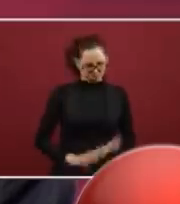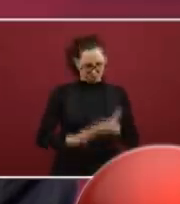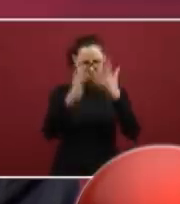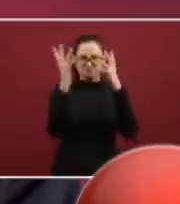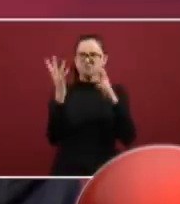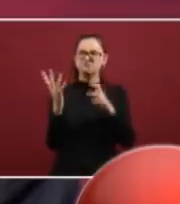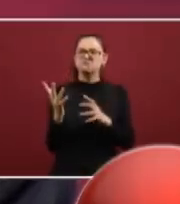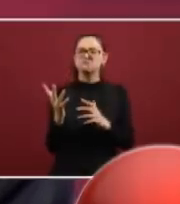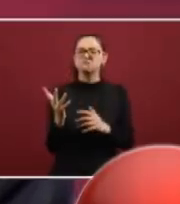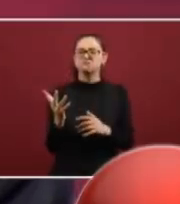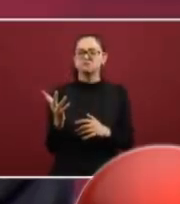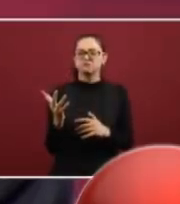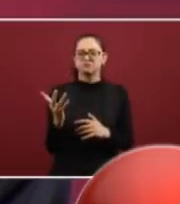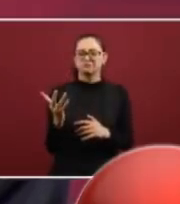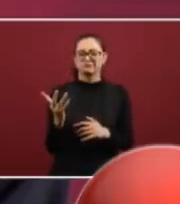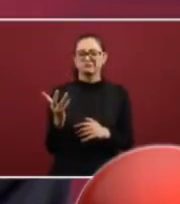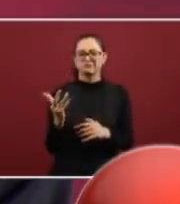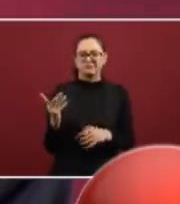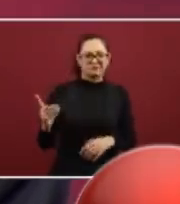lo